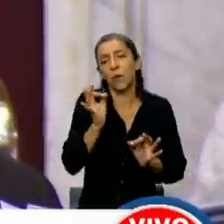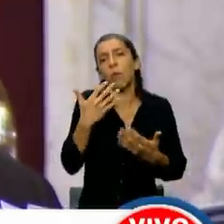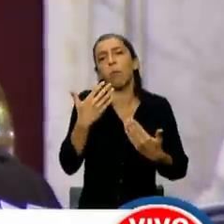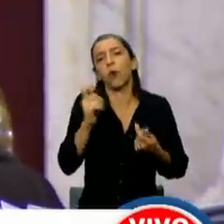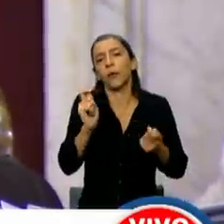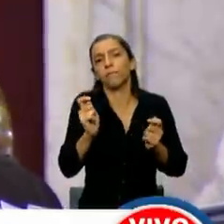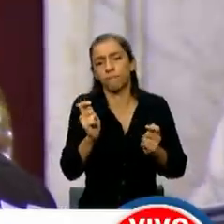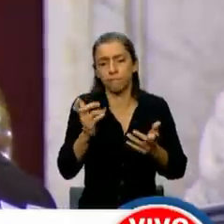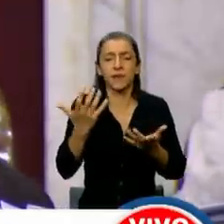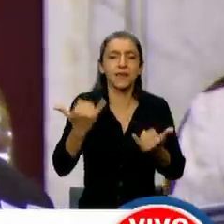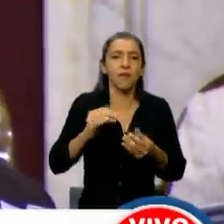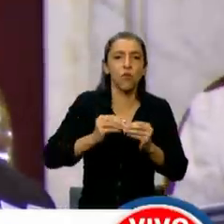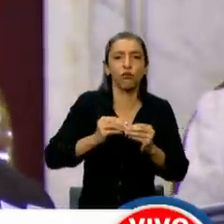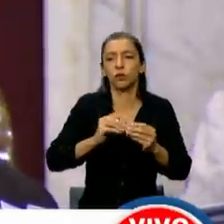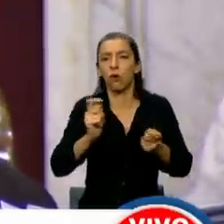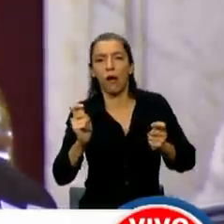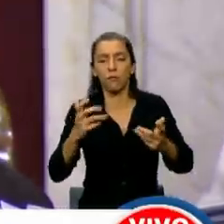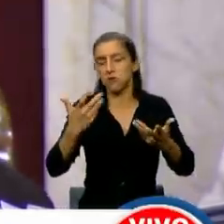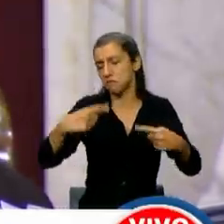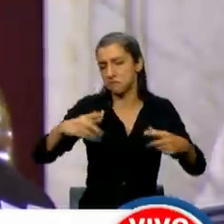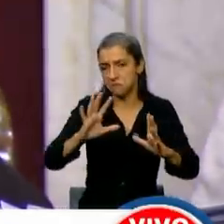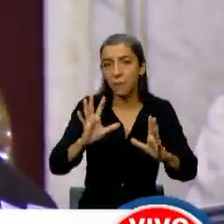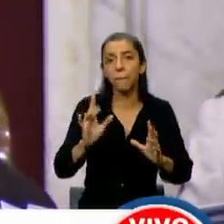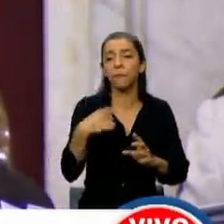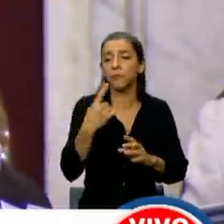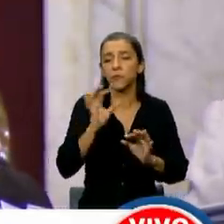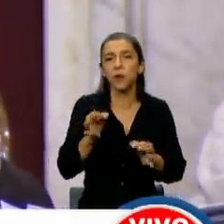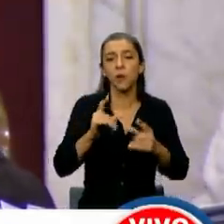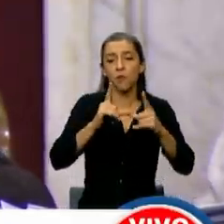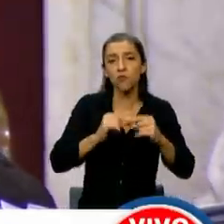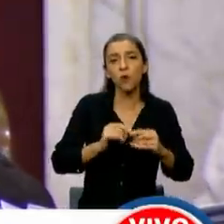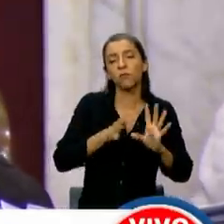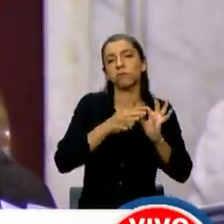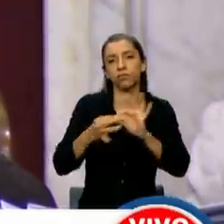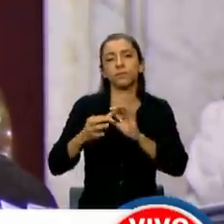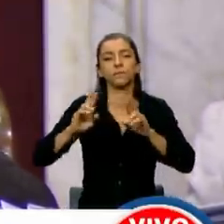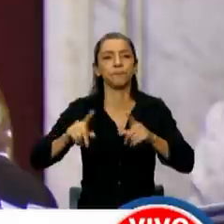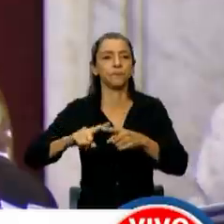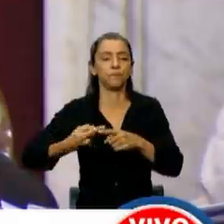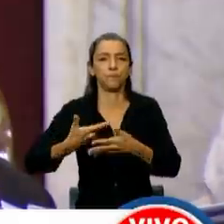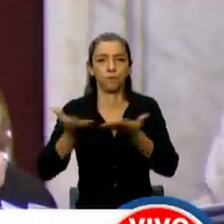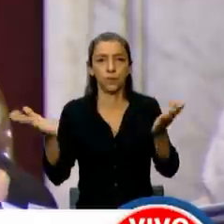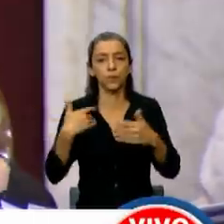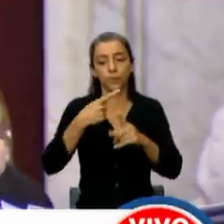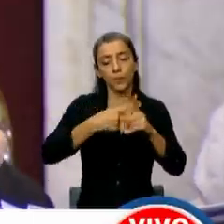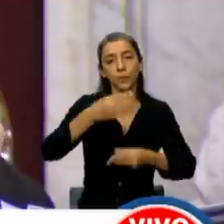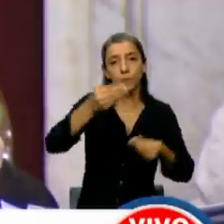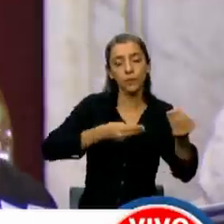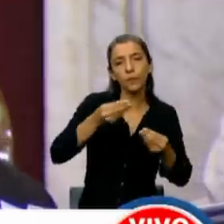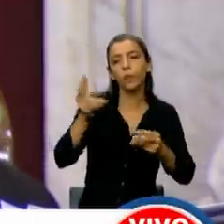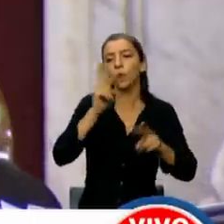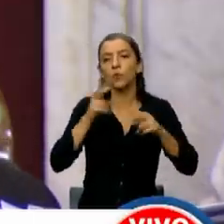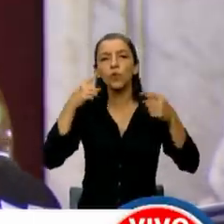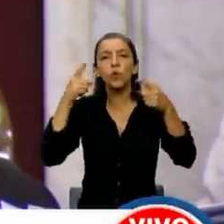lo importante aquí es que esos números que estamos discutiendo en definitiva son políticas públicas el presupuesto intenta avanzar en